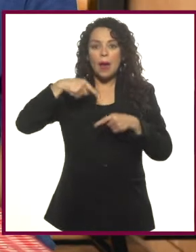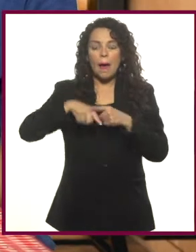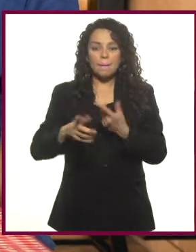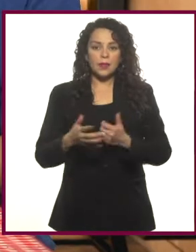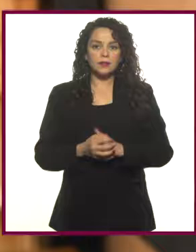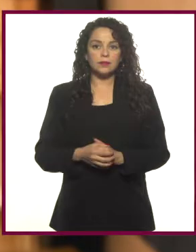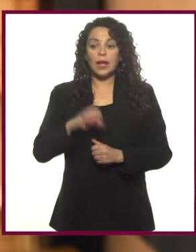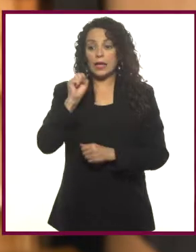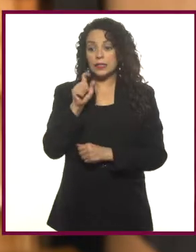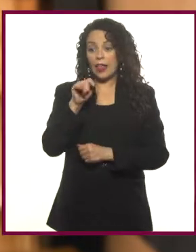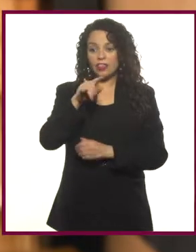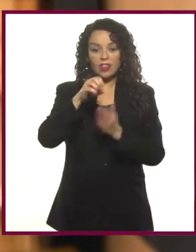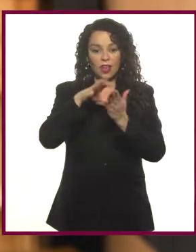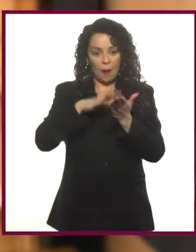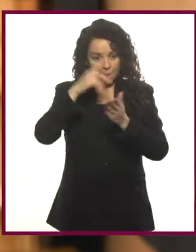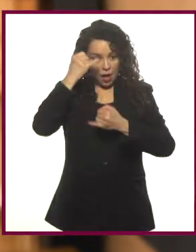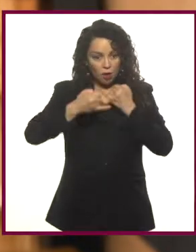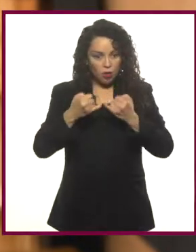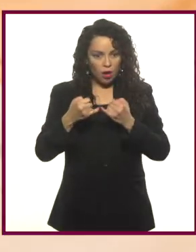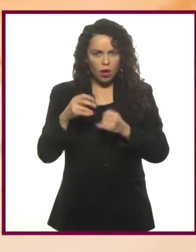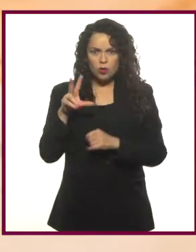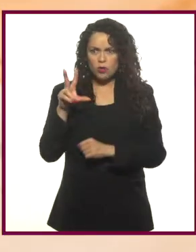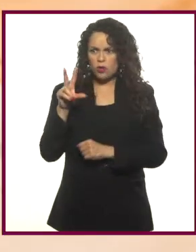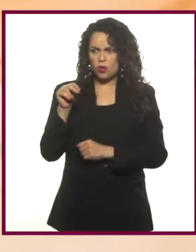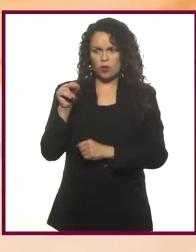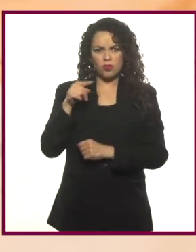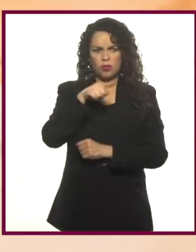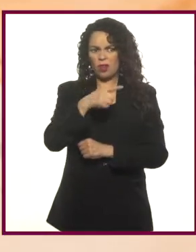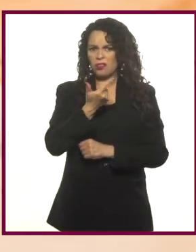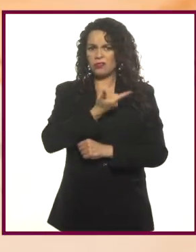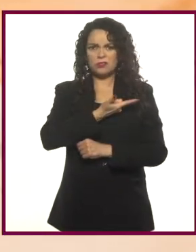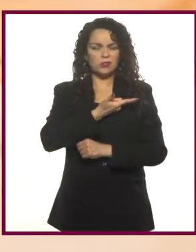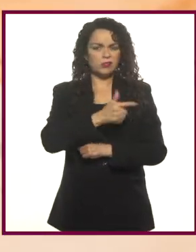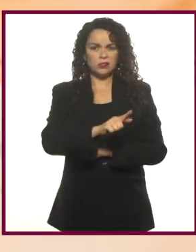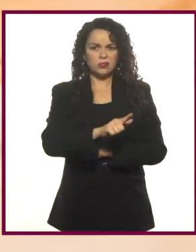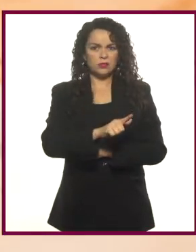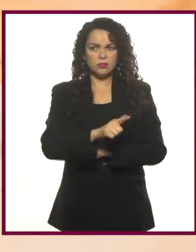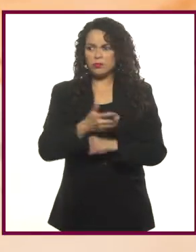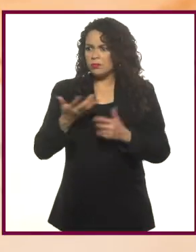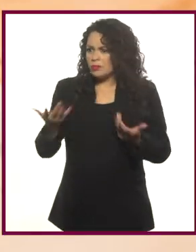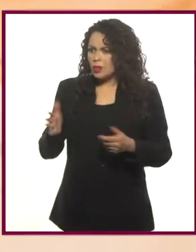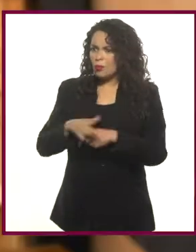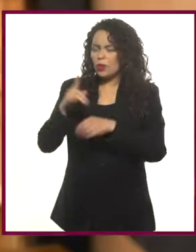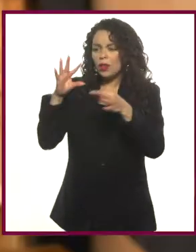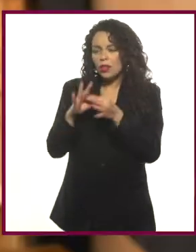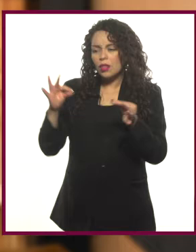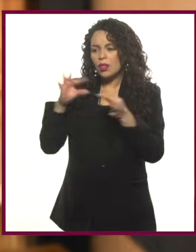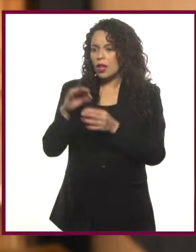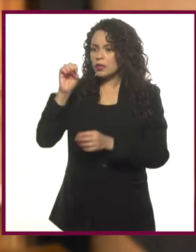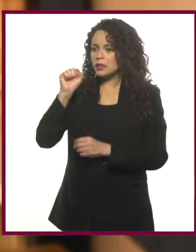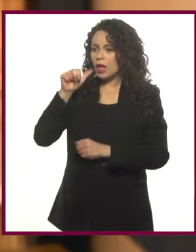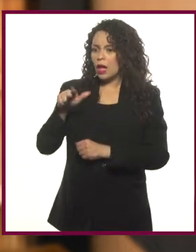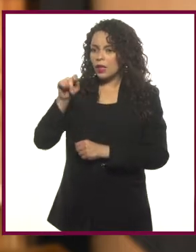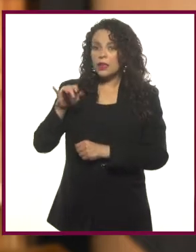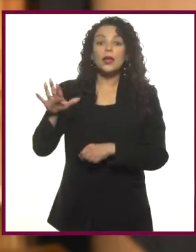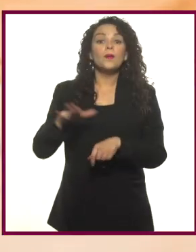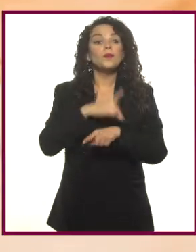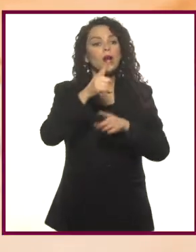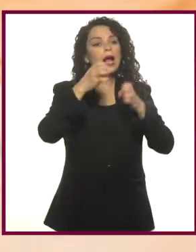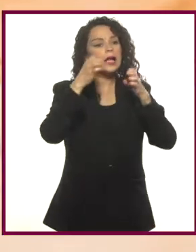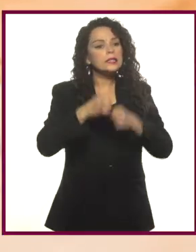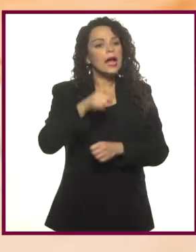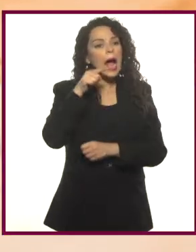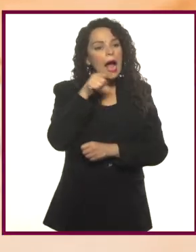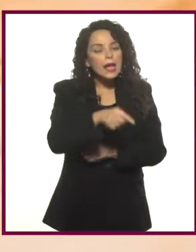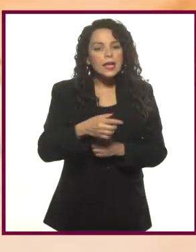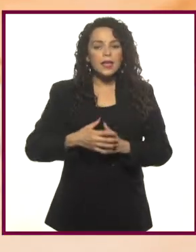empezar. ¿Y Santi se anotó para jugar? No, ¿cómo crees? A Santi no le gusta. Entonces, ¿por qué hablas de Santi? Porque